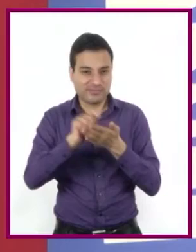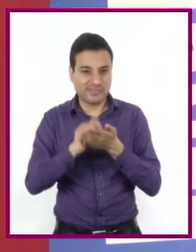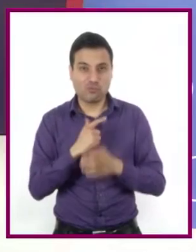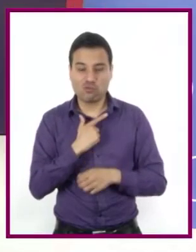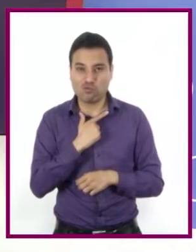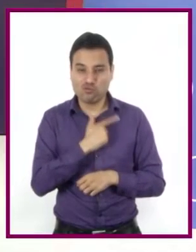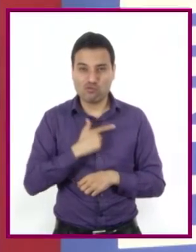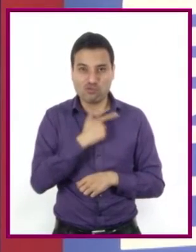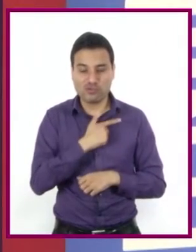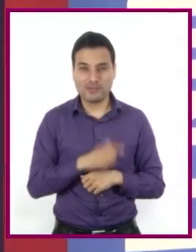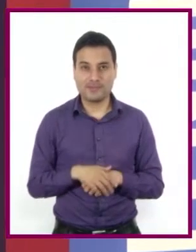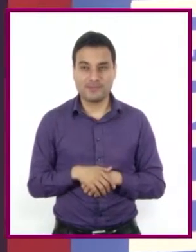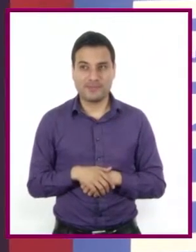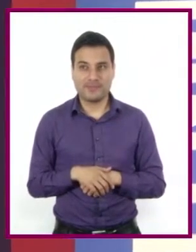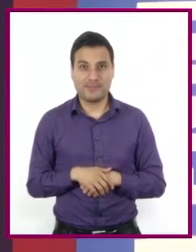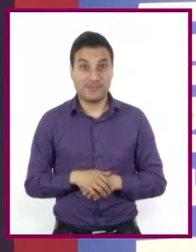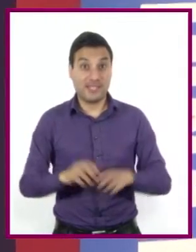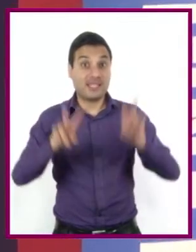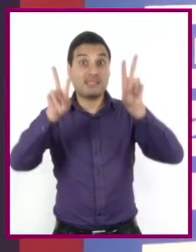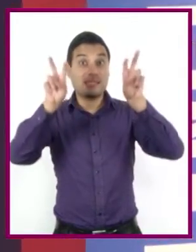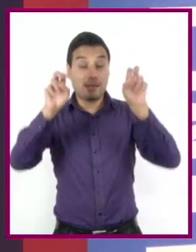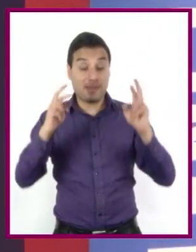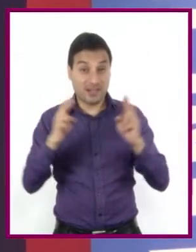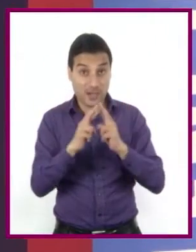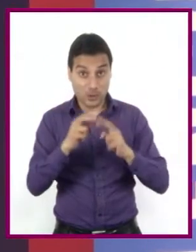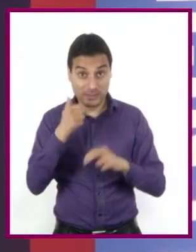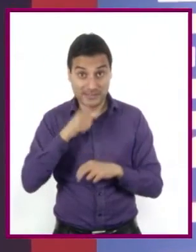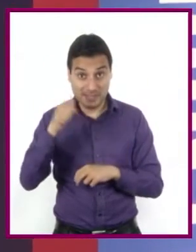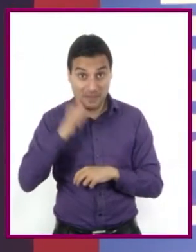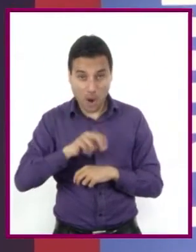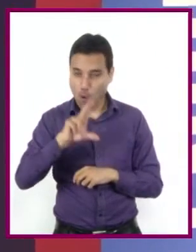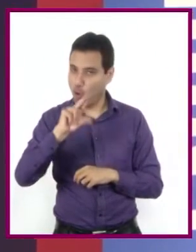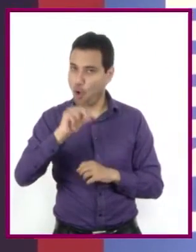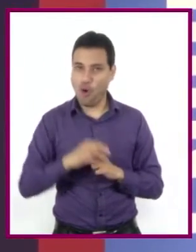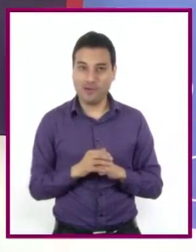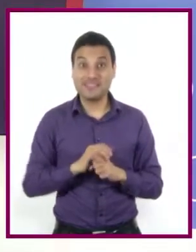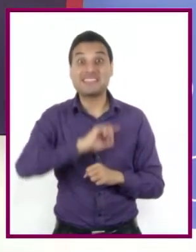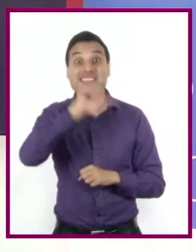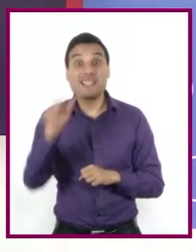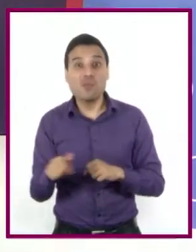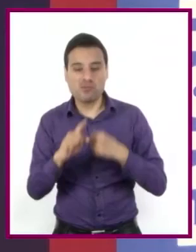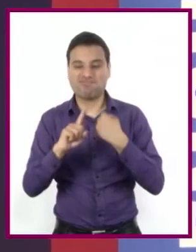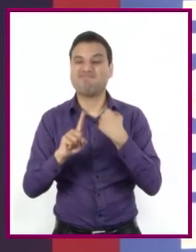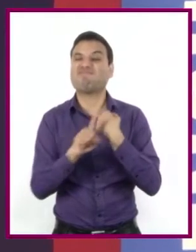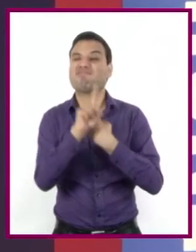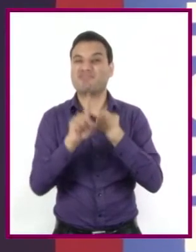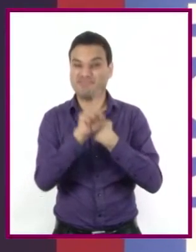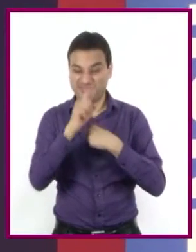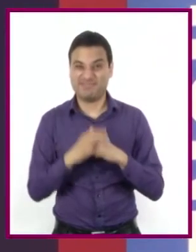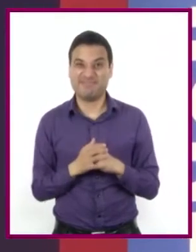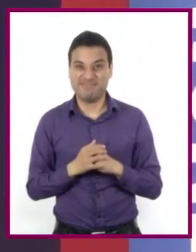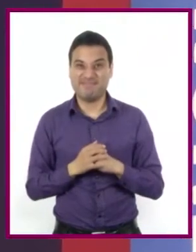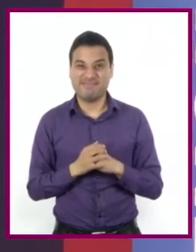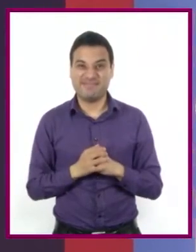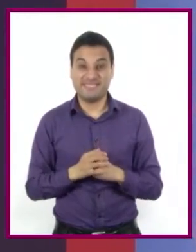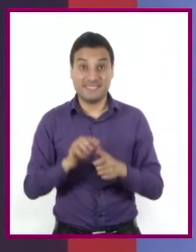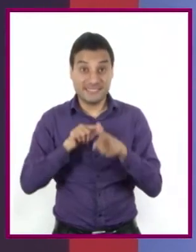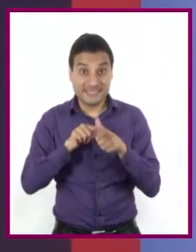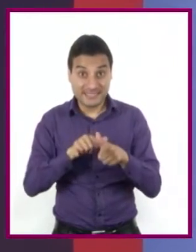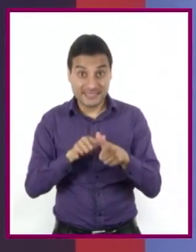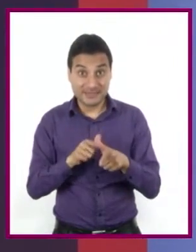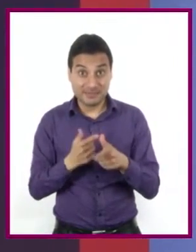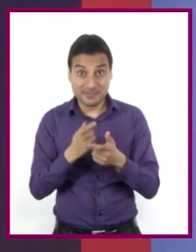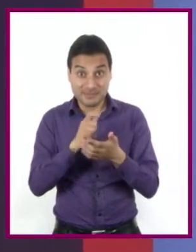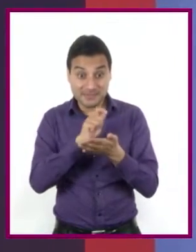no siempre era con un tema religioso. Situación que le trajo conflictos que le impidieron seguir teniendo